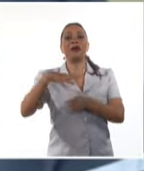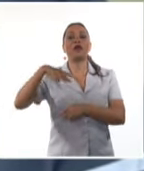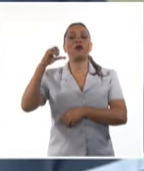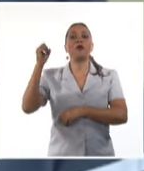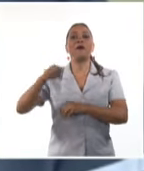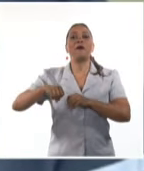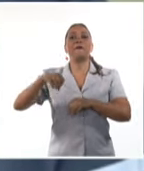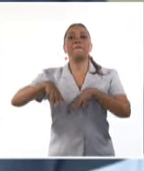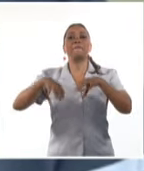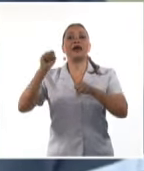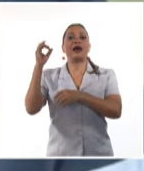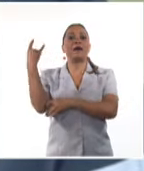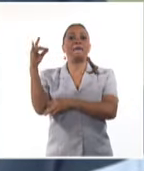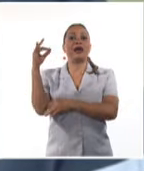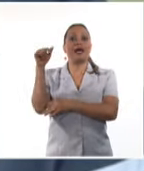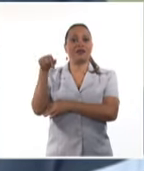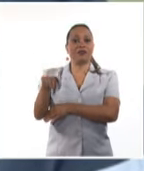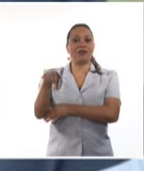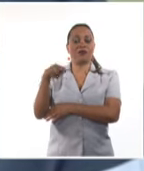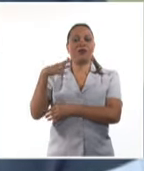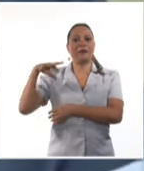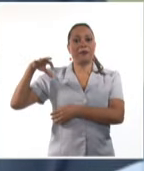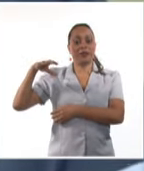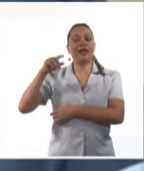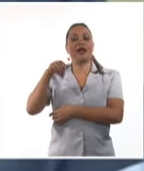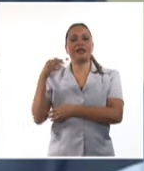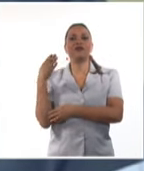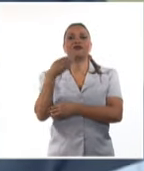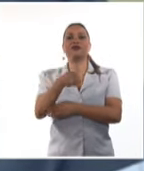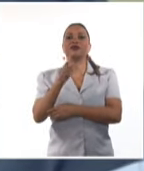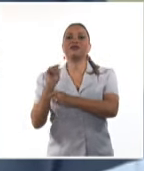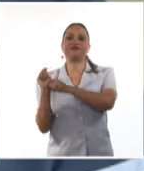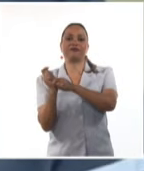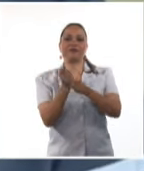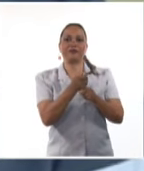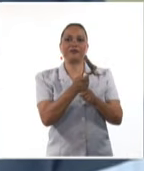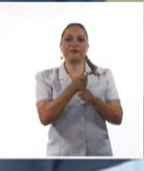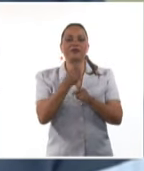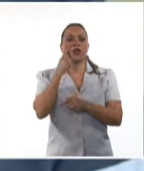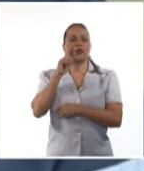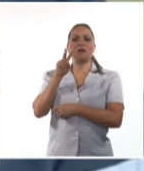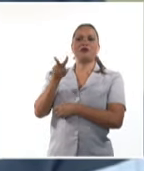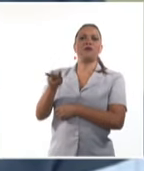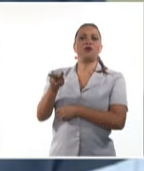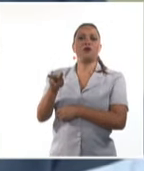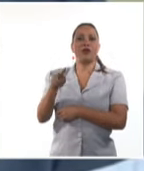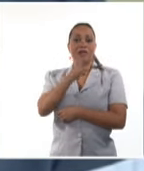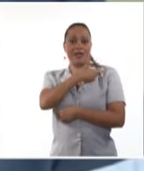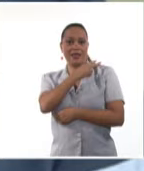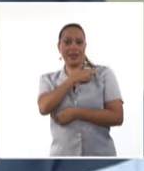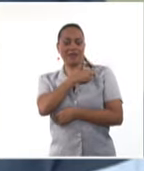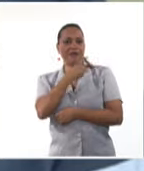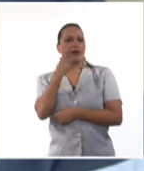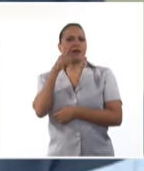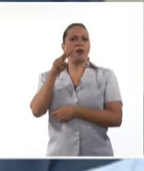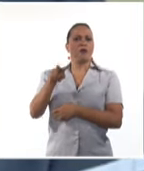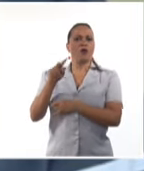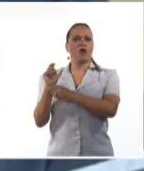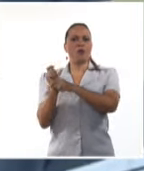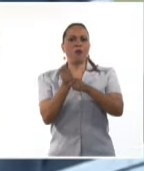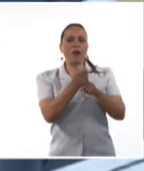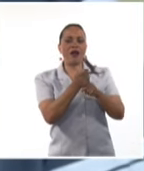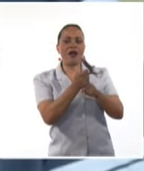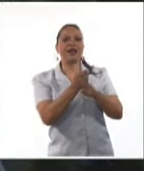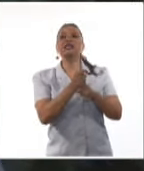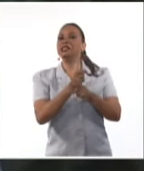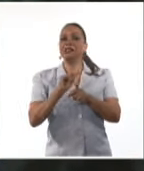con el señor Roberto Fernández Tápenes, que me vio jugar. Y cuando me vio jugar,